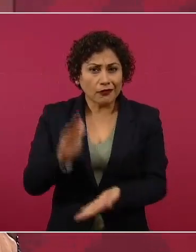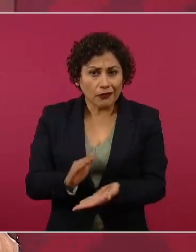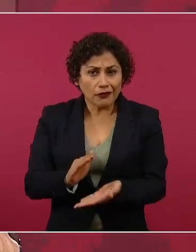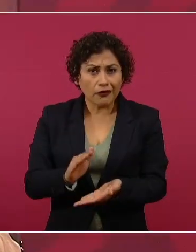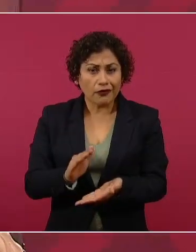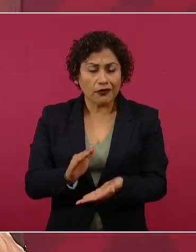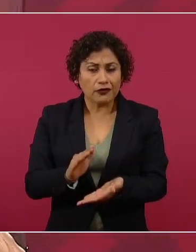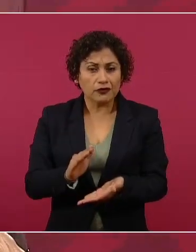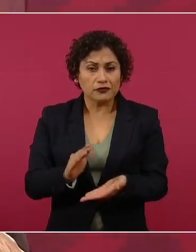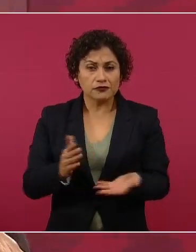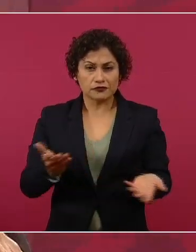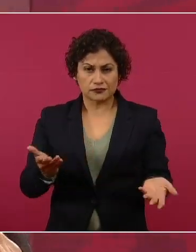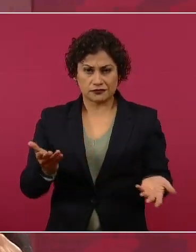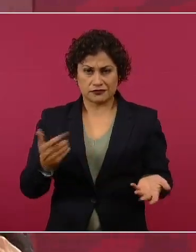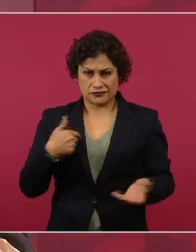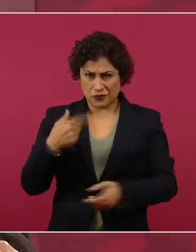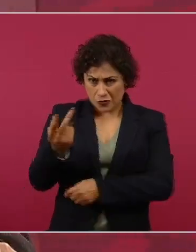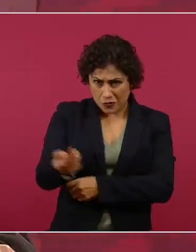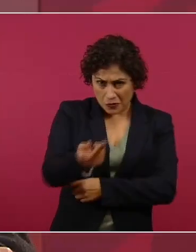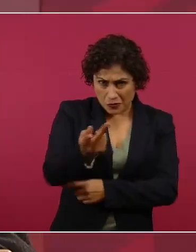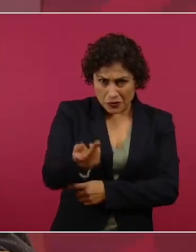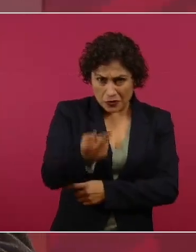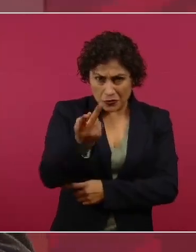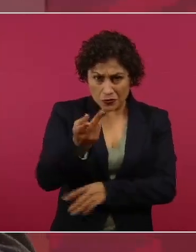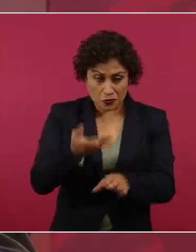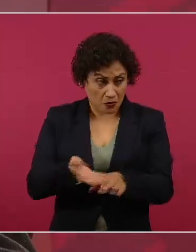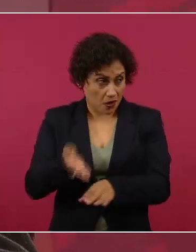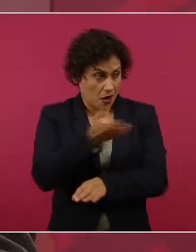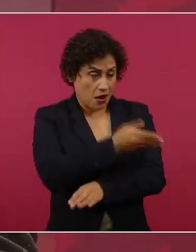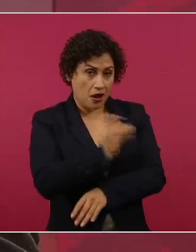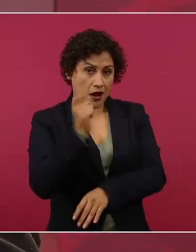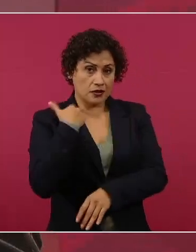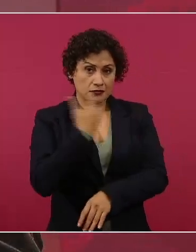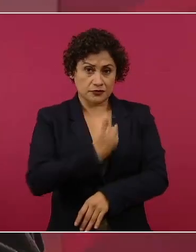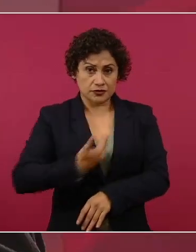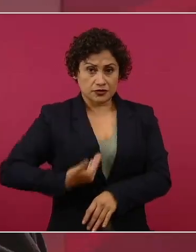¿Era mejor la anterior presidencia?